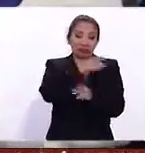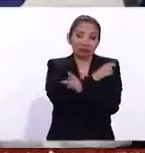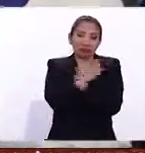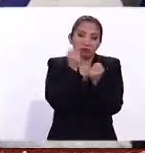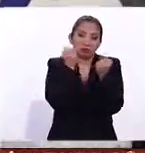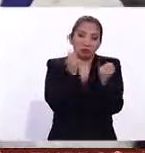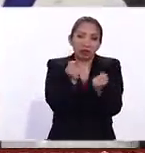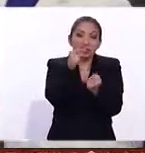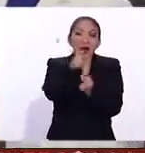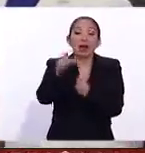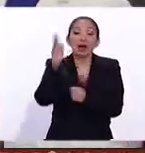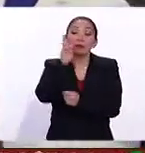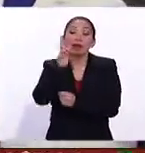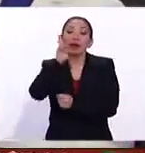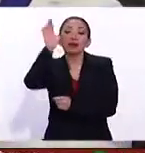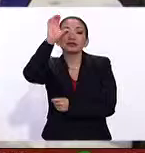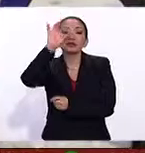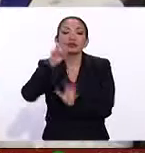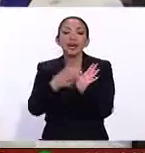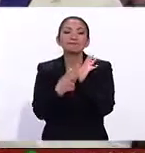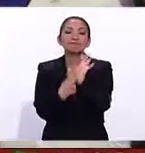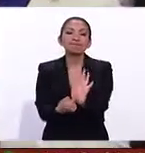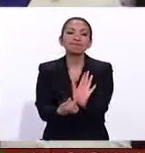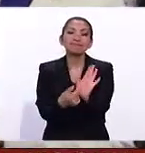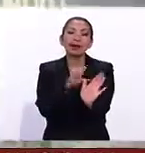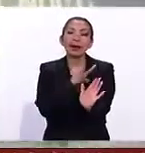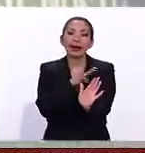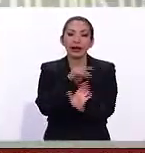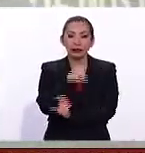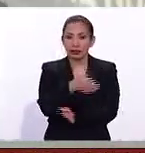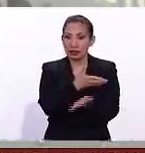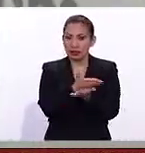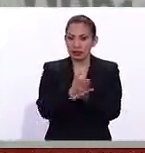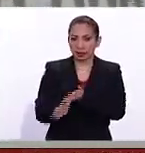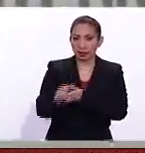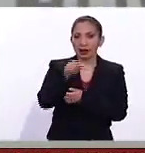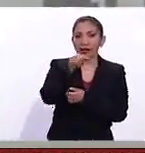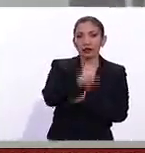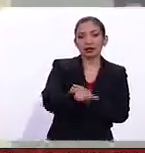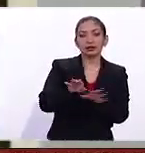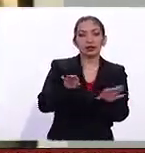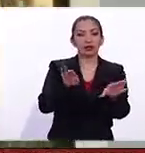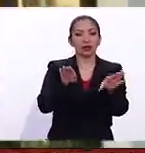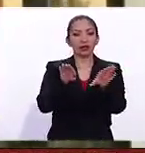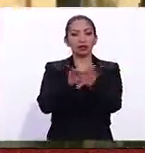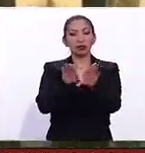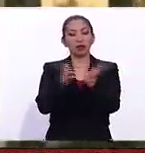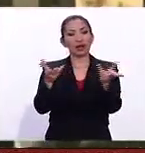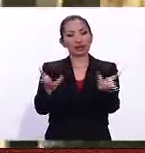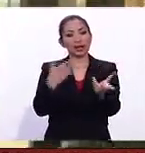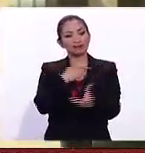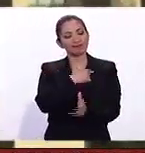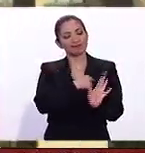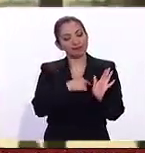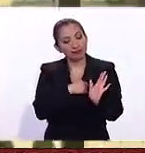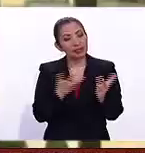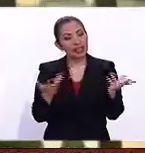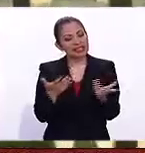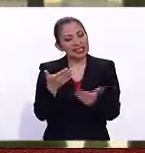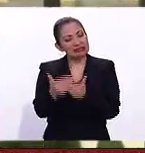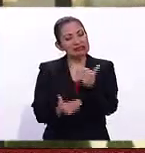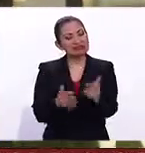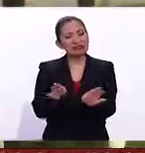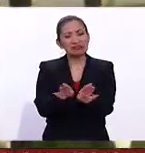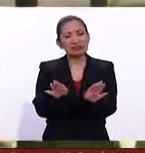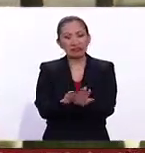evidencia científica está ahí. Y por el otro lado, el cómo lograr ese compromiso, creo que